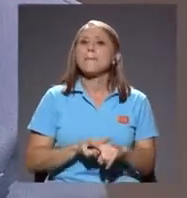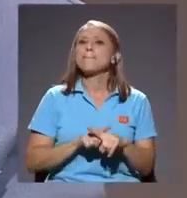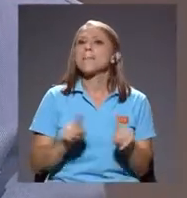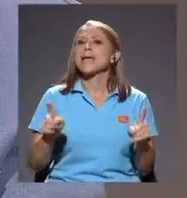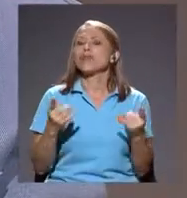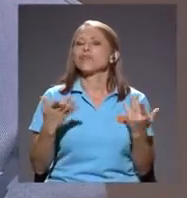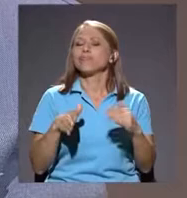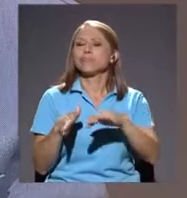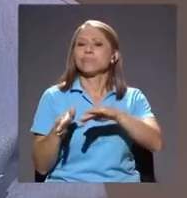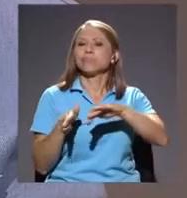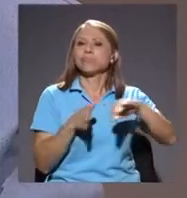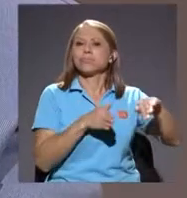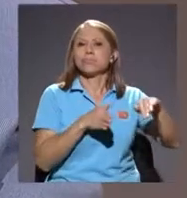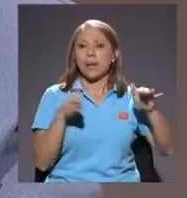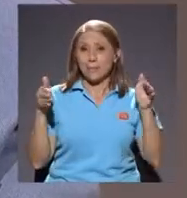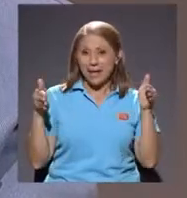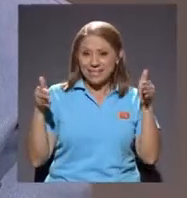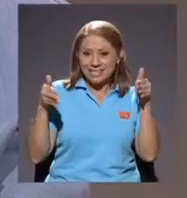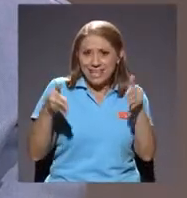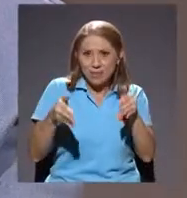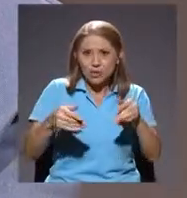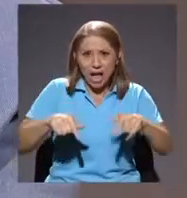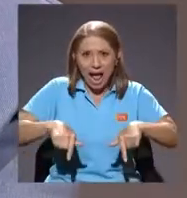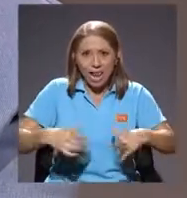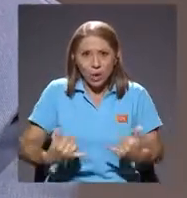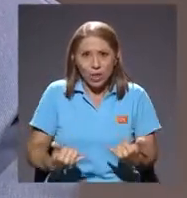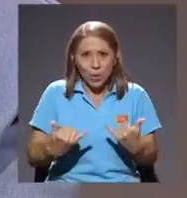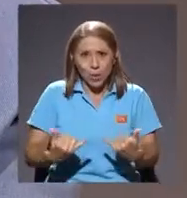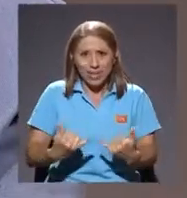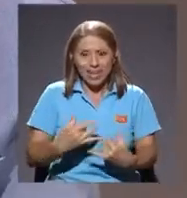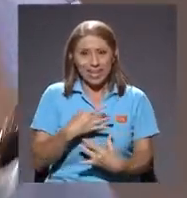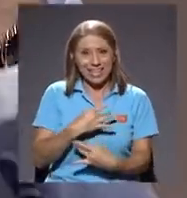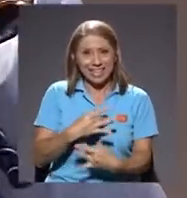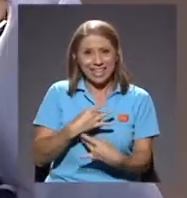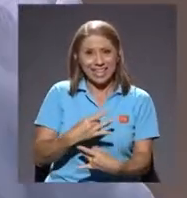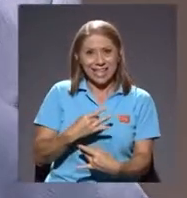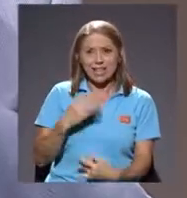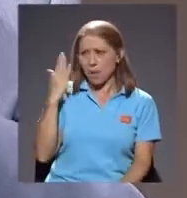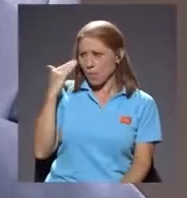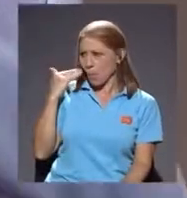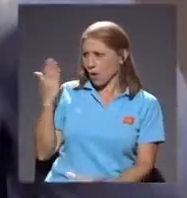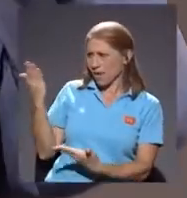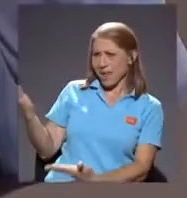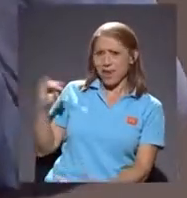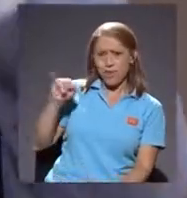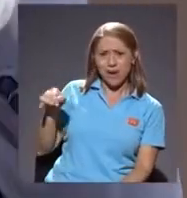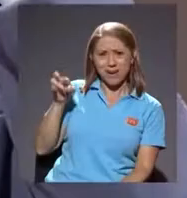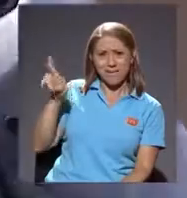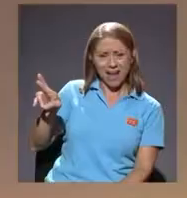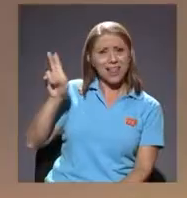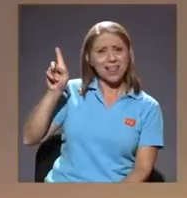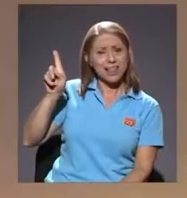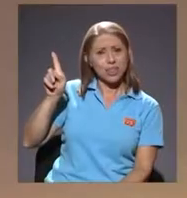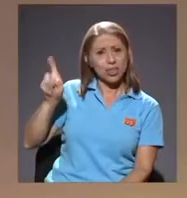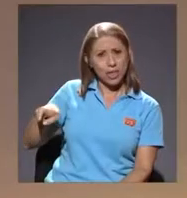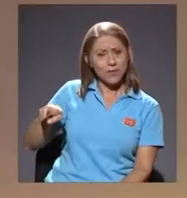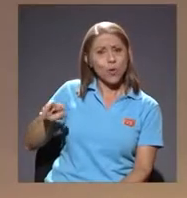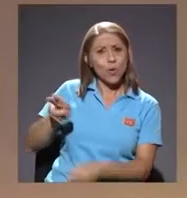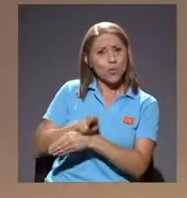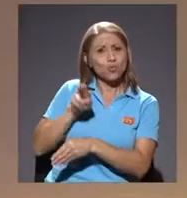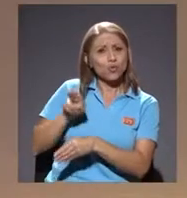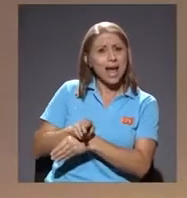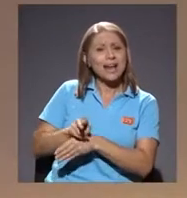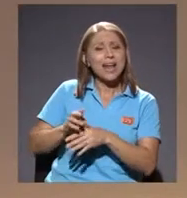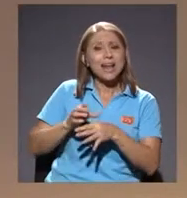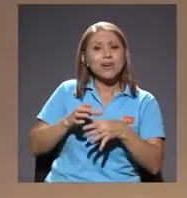que es interesante y por qué cuando rafael se tuvo que poner redecillas su frondosa barba